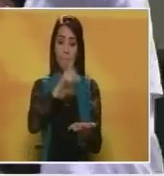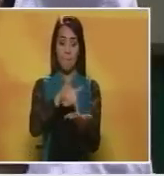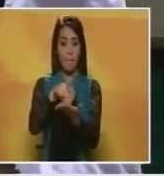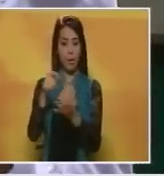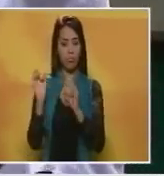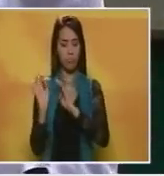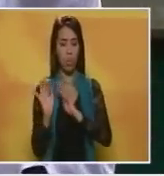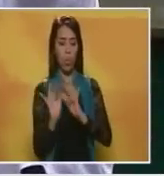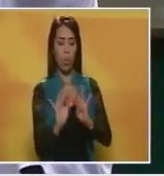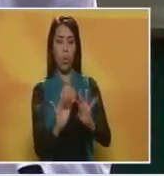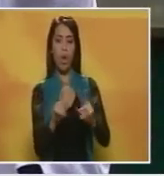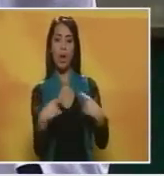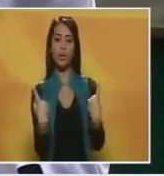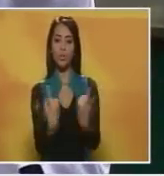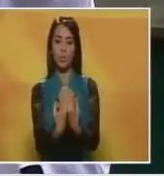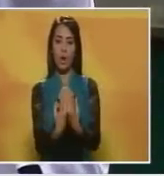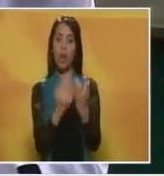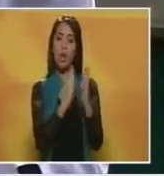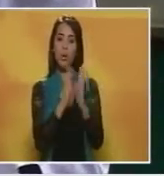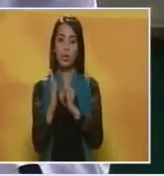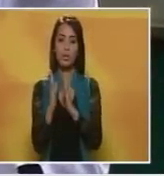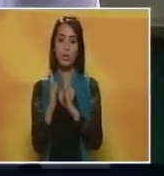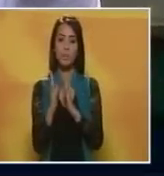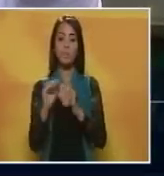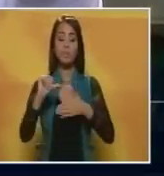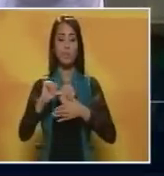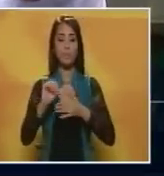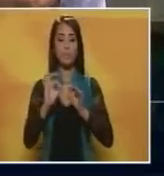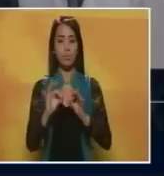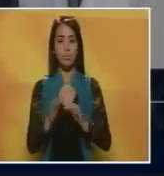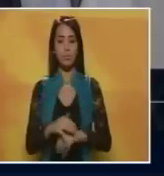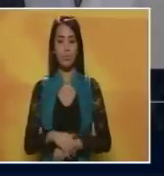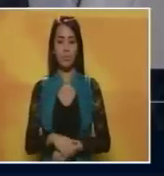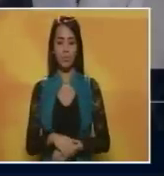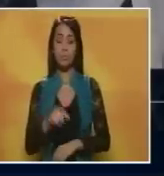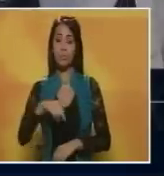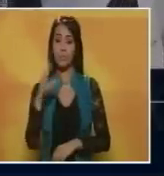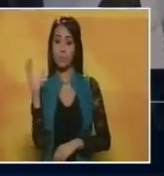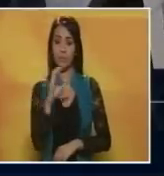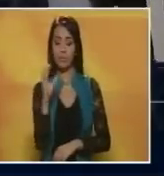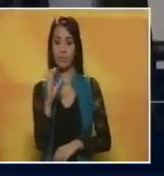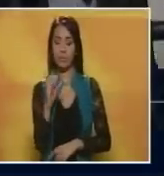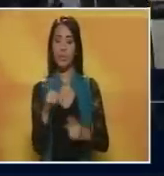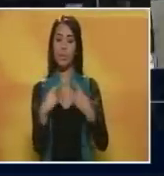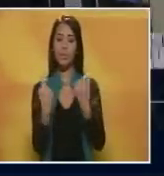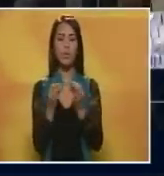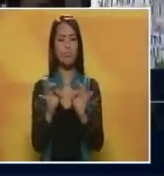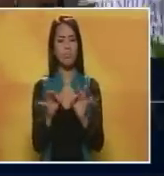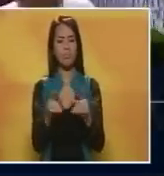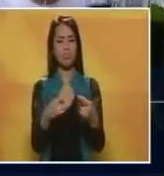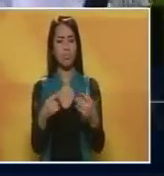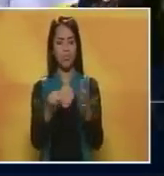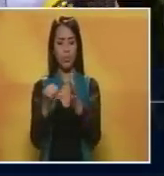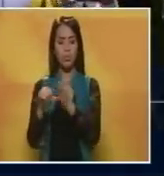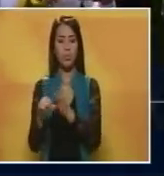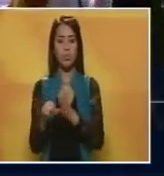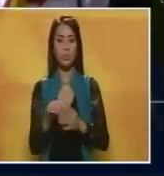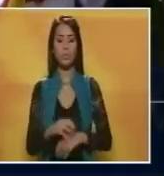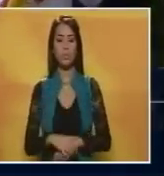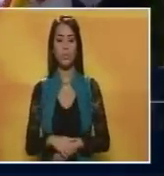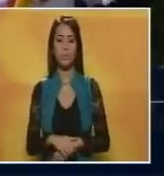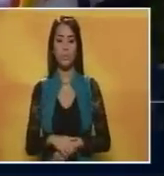hasta la sede de la organización de estados américanos aquí en caracas ubicada específicamente en la urbanización